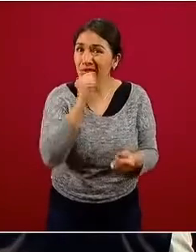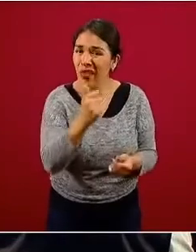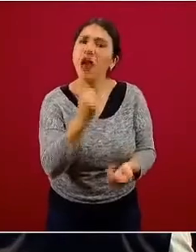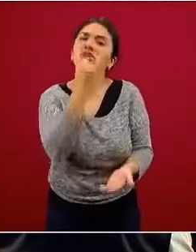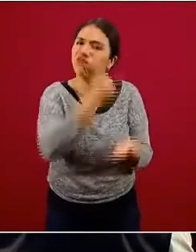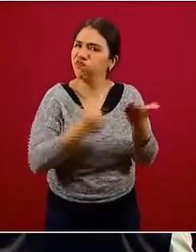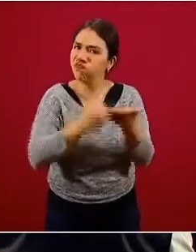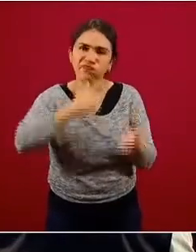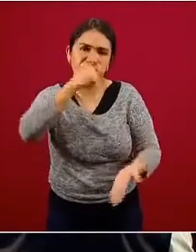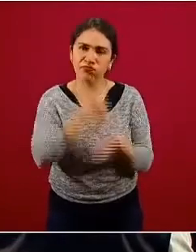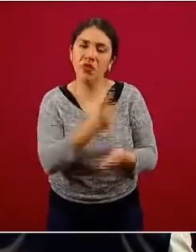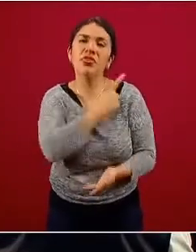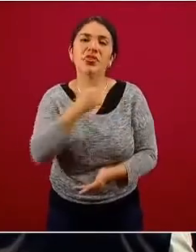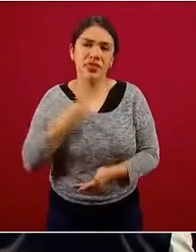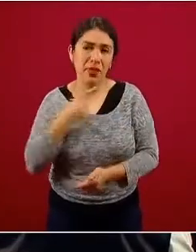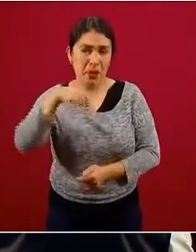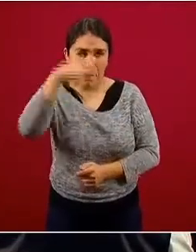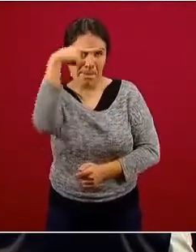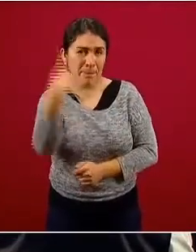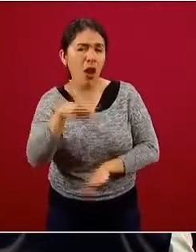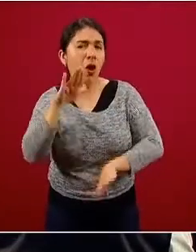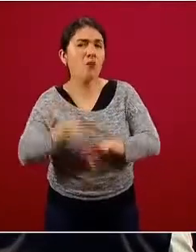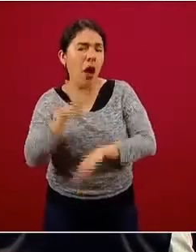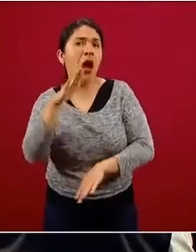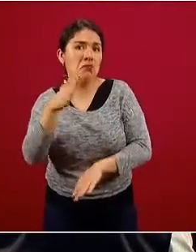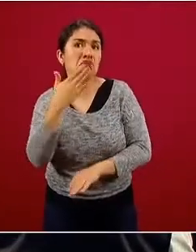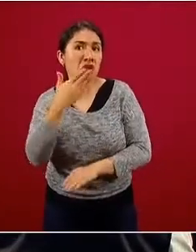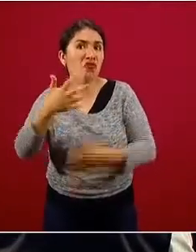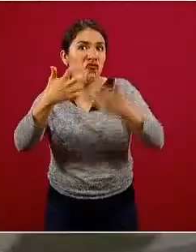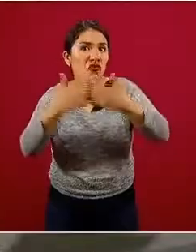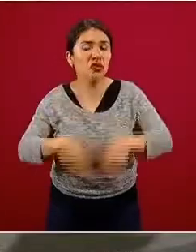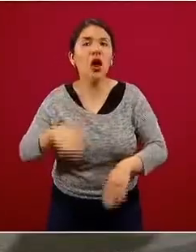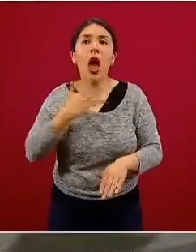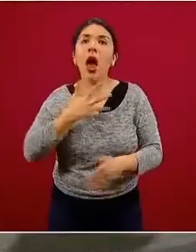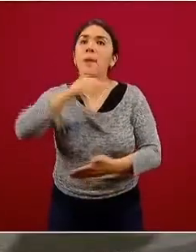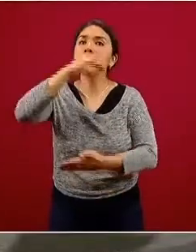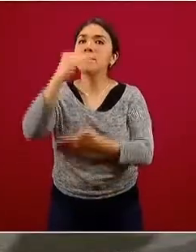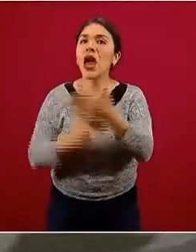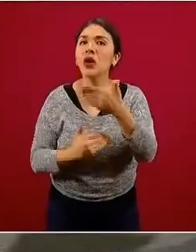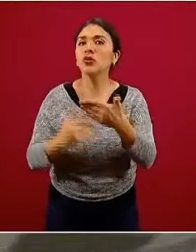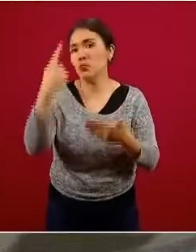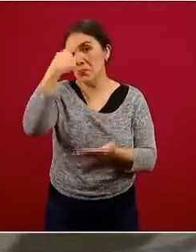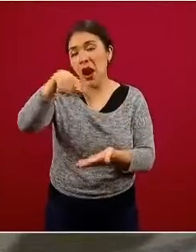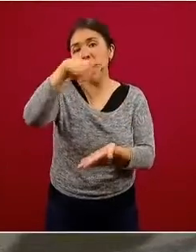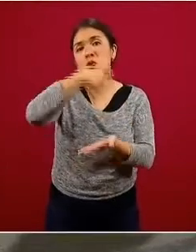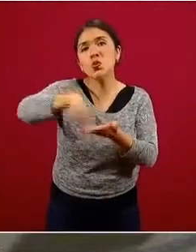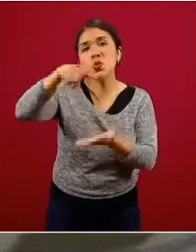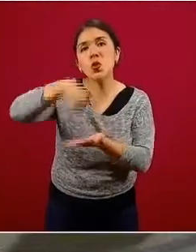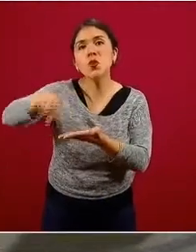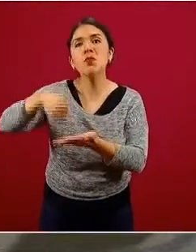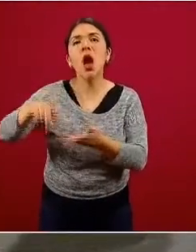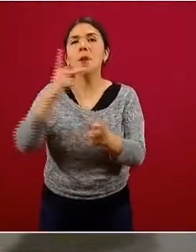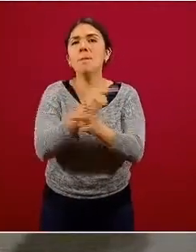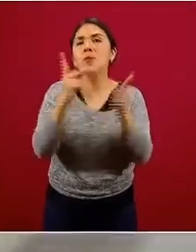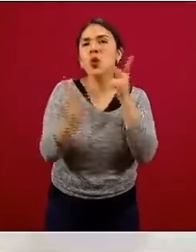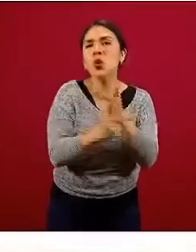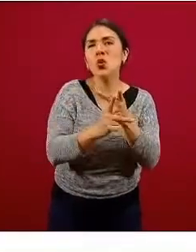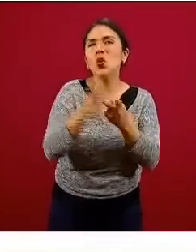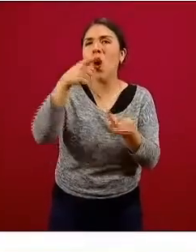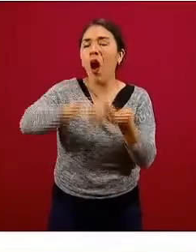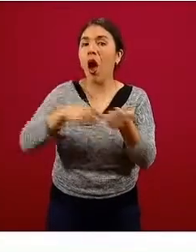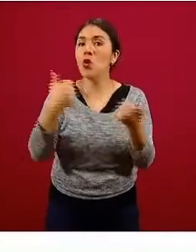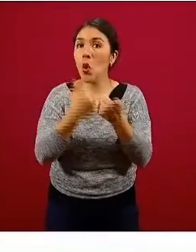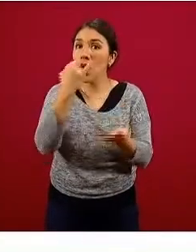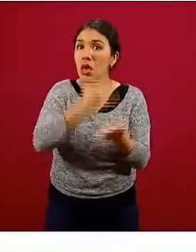Ya vimos que los impuestos en México han sido exitosos, ha habido una reducción en la compra de los productos que